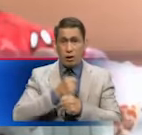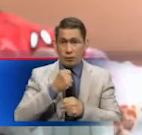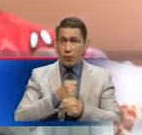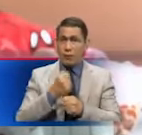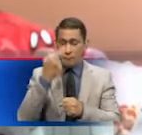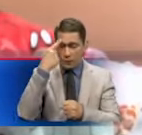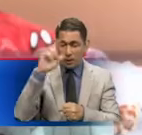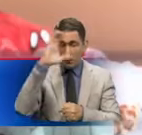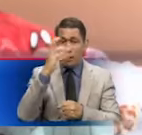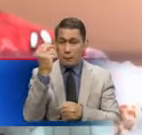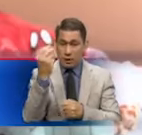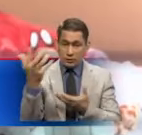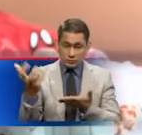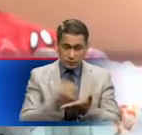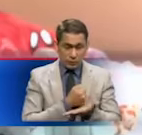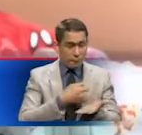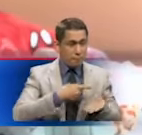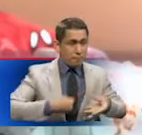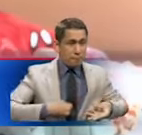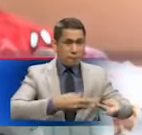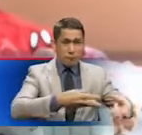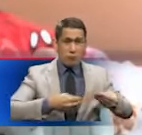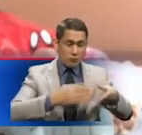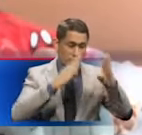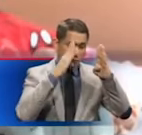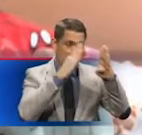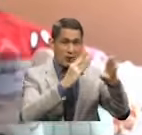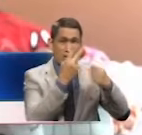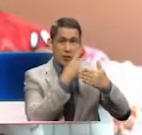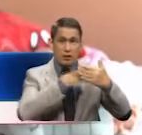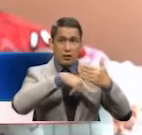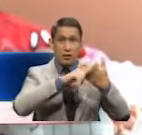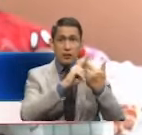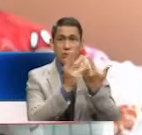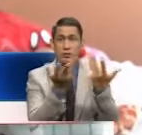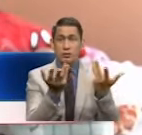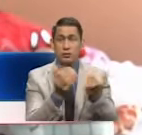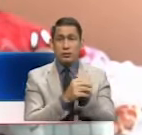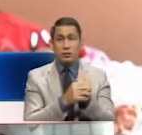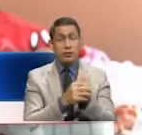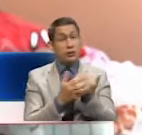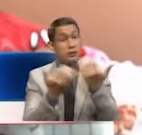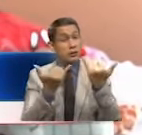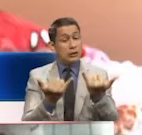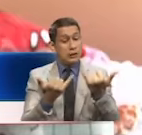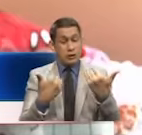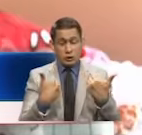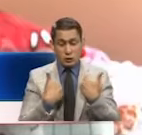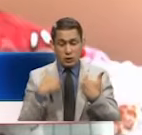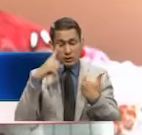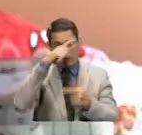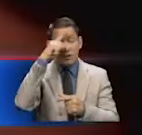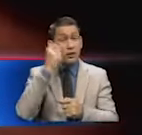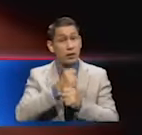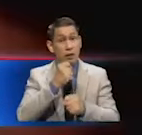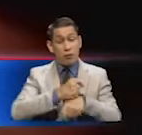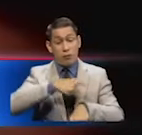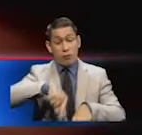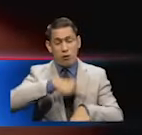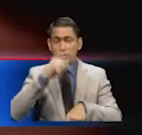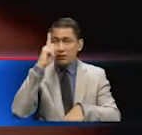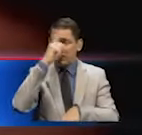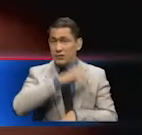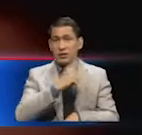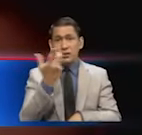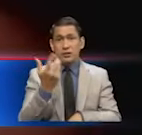sus pañales mismos. Pero no es que me pueda dedicar a un trabajo fijo 100% porque el niño necesita de mis cuidados. Pues el